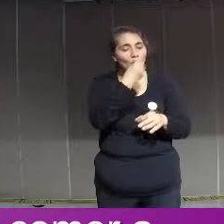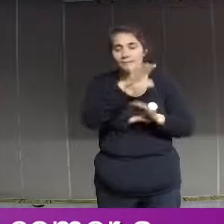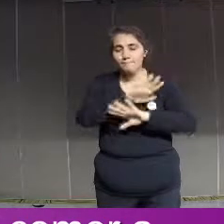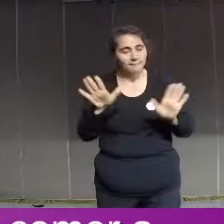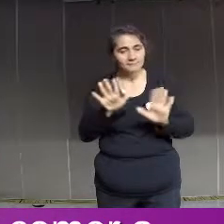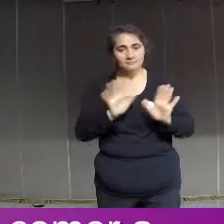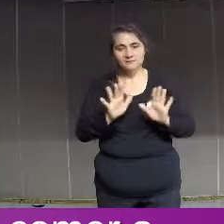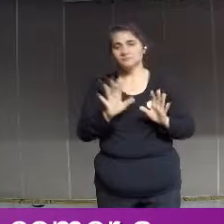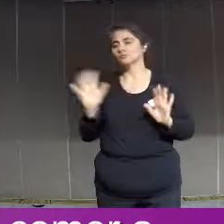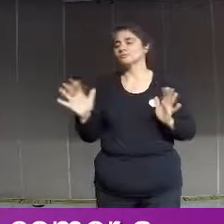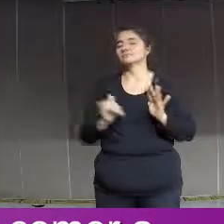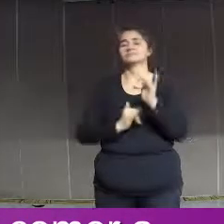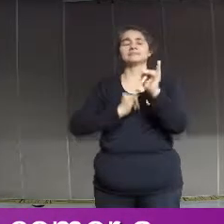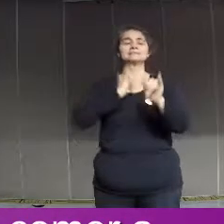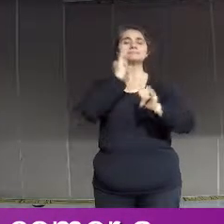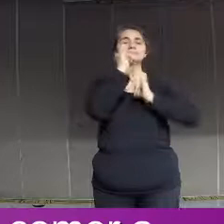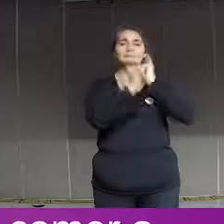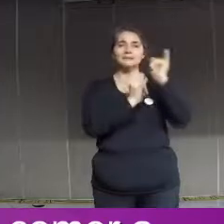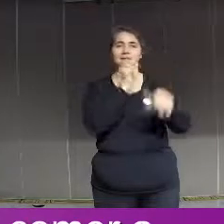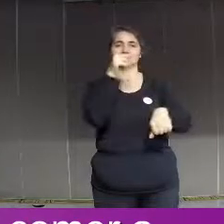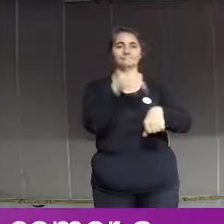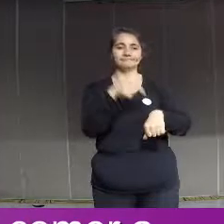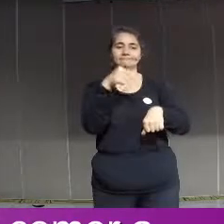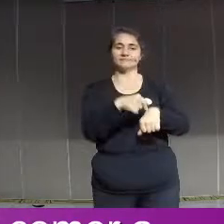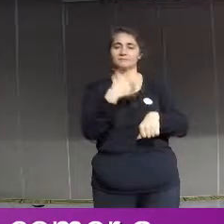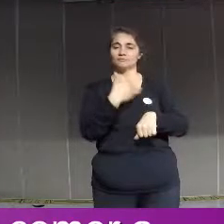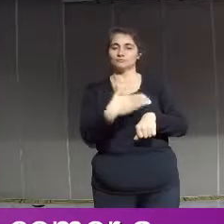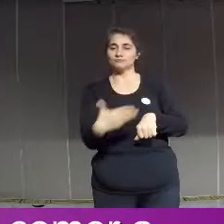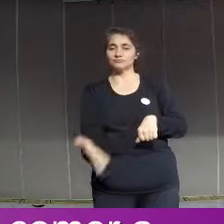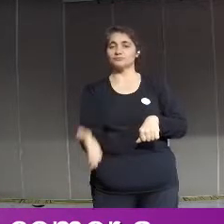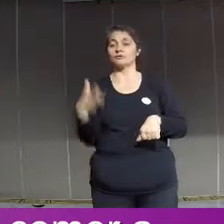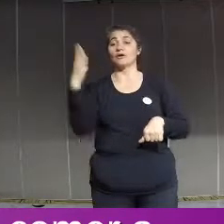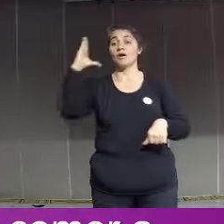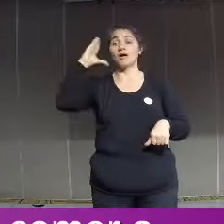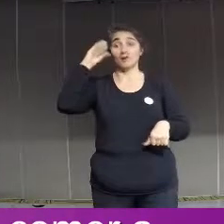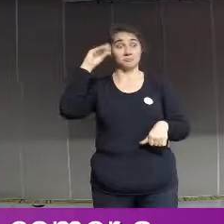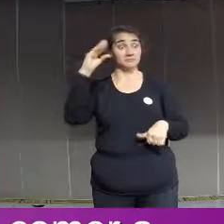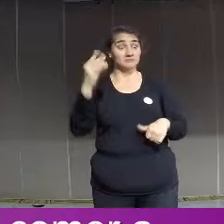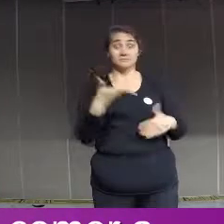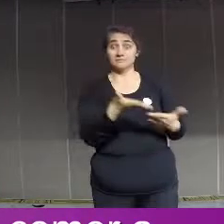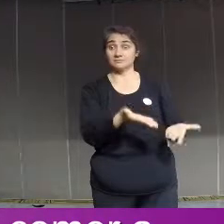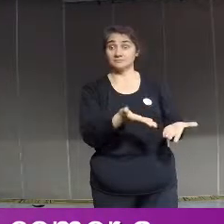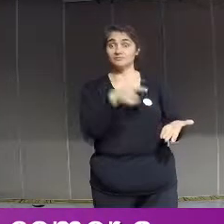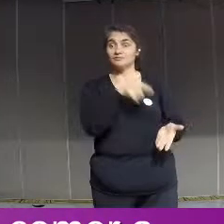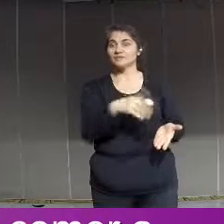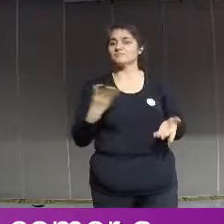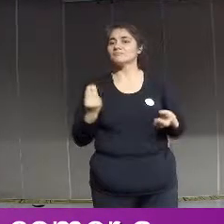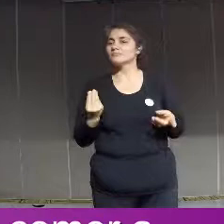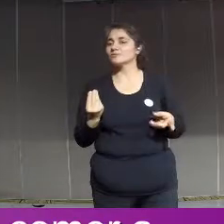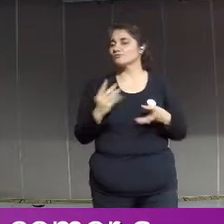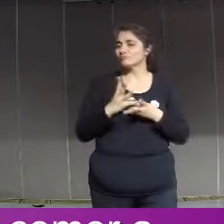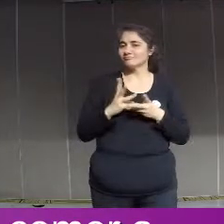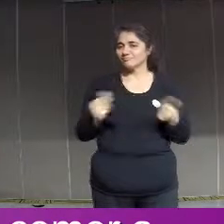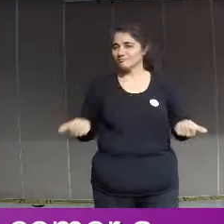funciona. No funciona, hay que tomarse el tiempo, explicar, darle seguridad a la persona que le da de comer, darle a